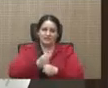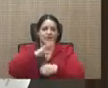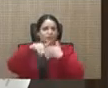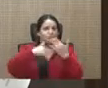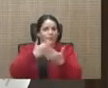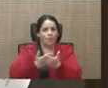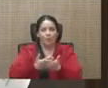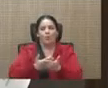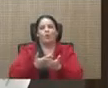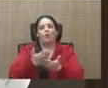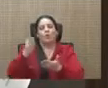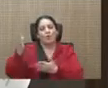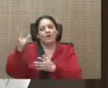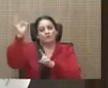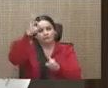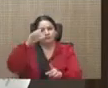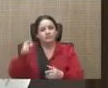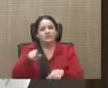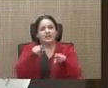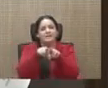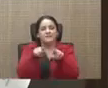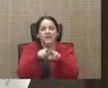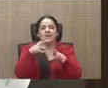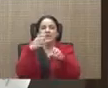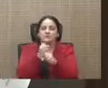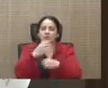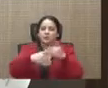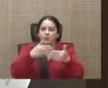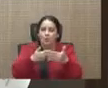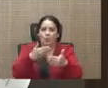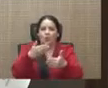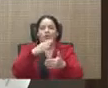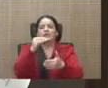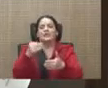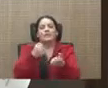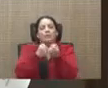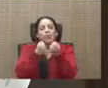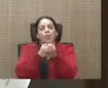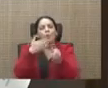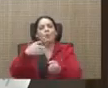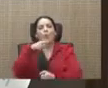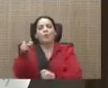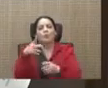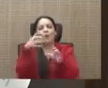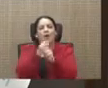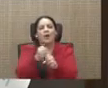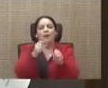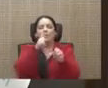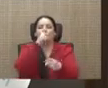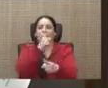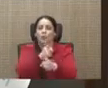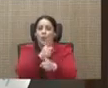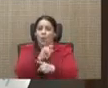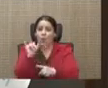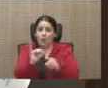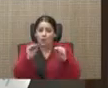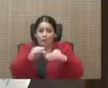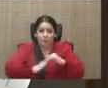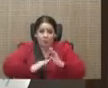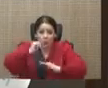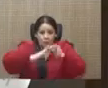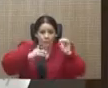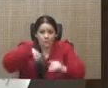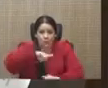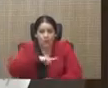tome rumbos equivocados según nuestro criterio y apoyarlos cuando hagan lo correcto. Por eso, como oposición constructiva, hemos levantado la voz en